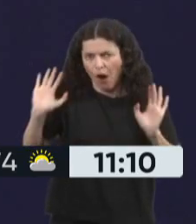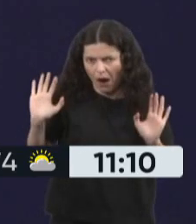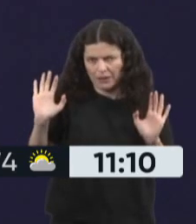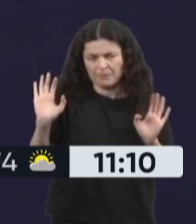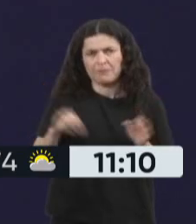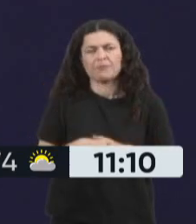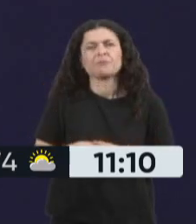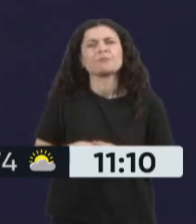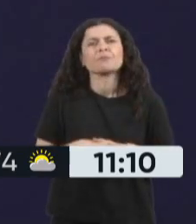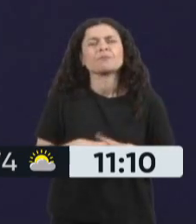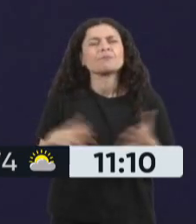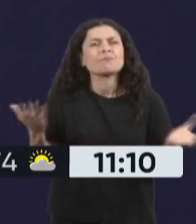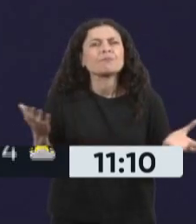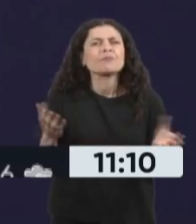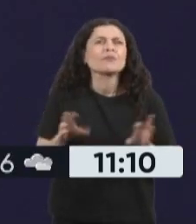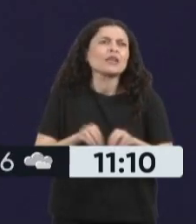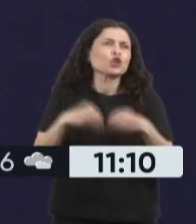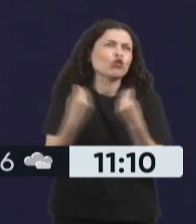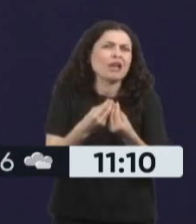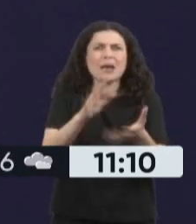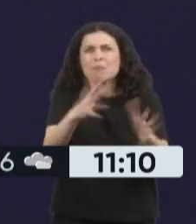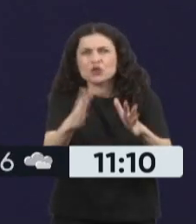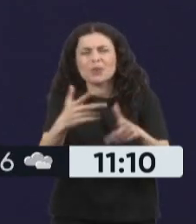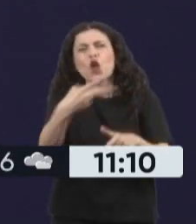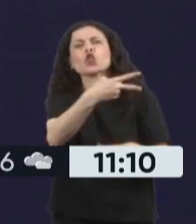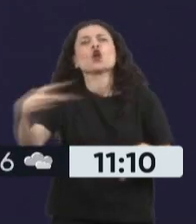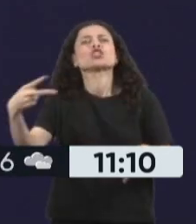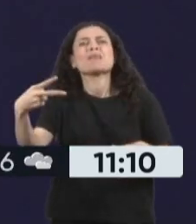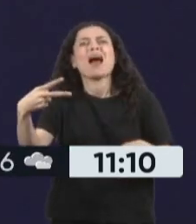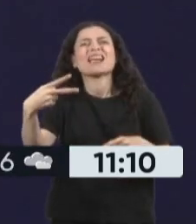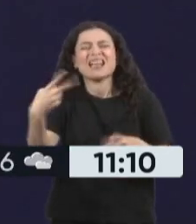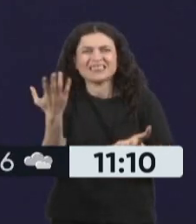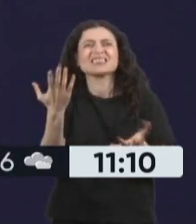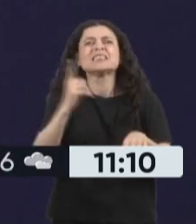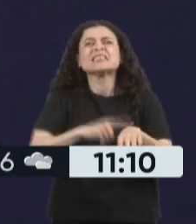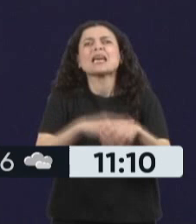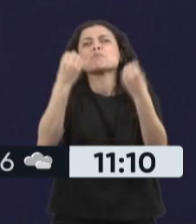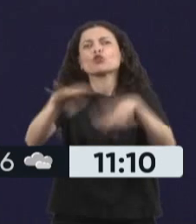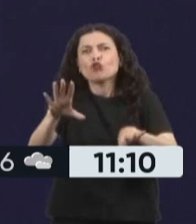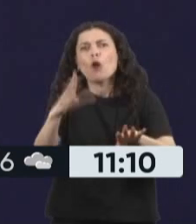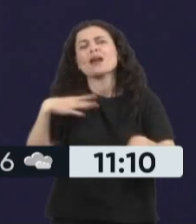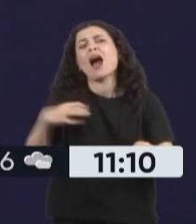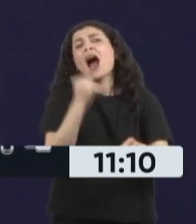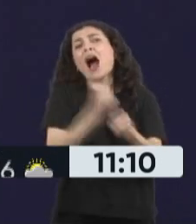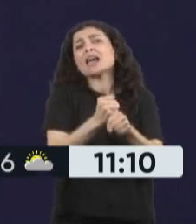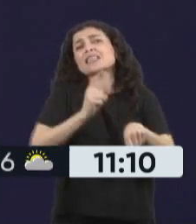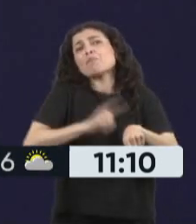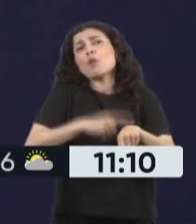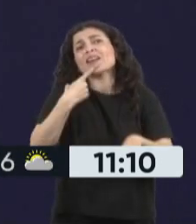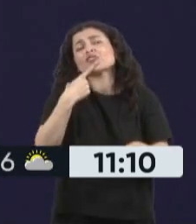Eso son prácticamente 15 días de corrido, así que la verdad es que no sé si eso va a estar publicado esta semana o